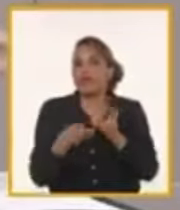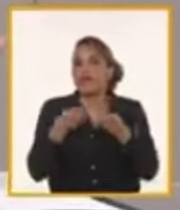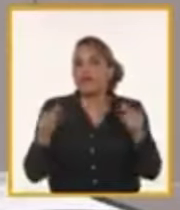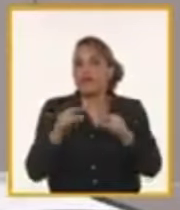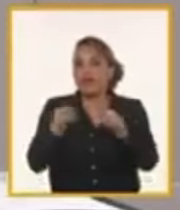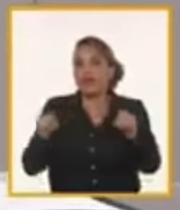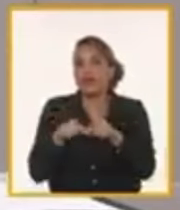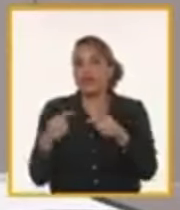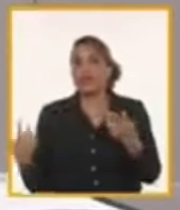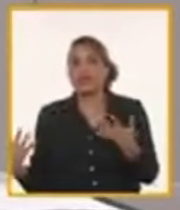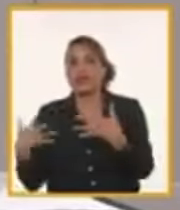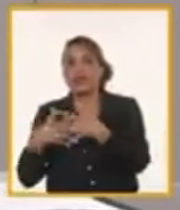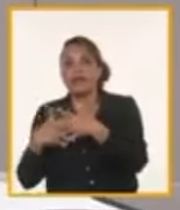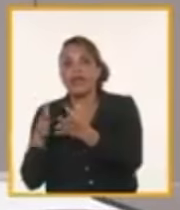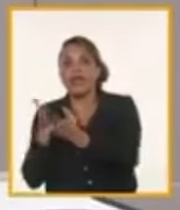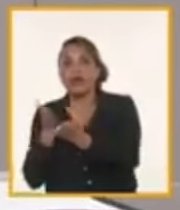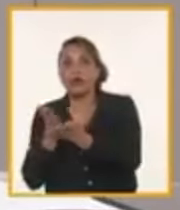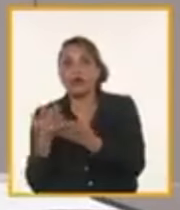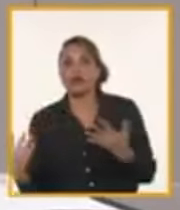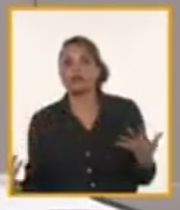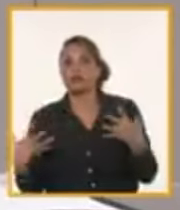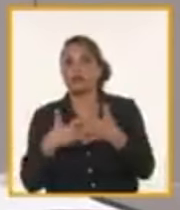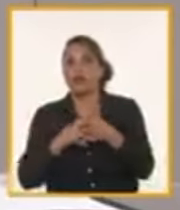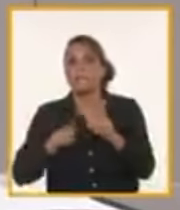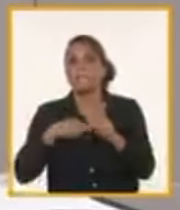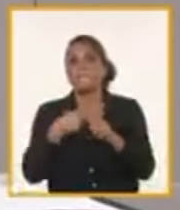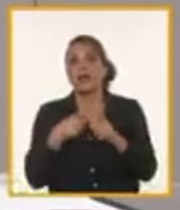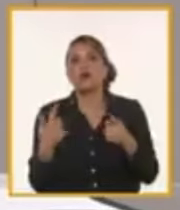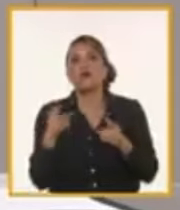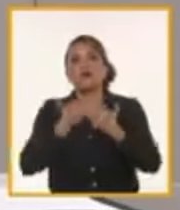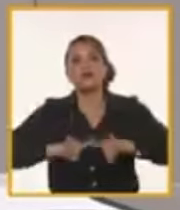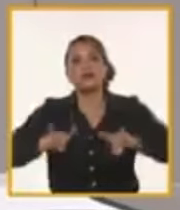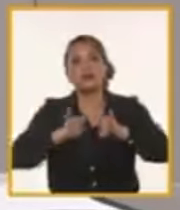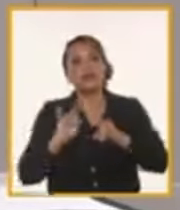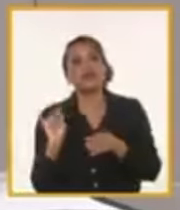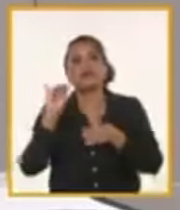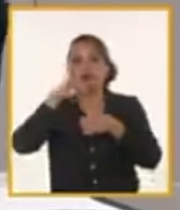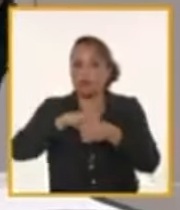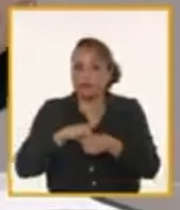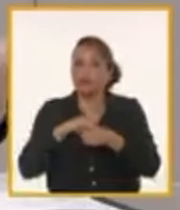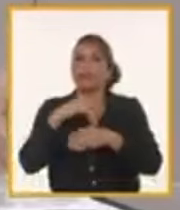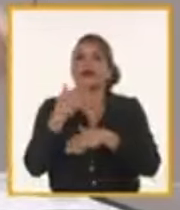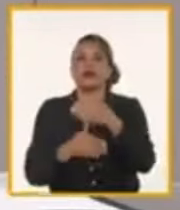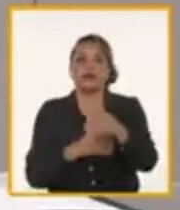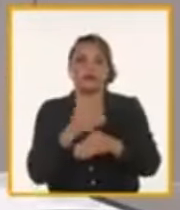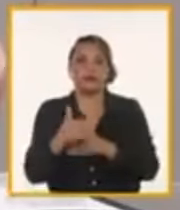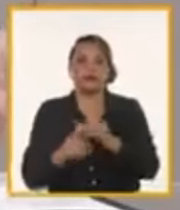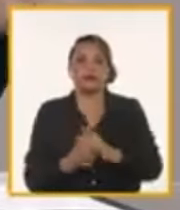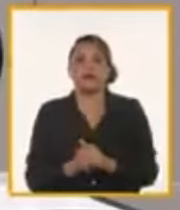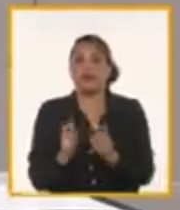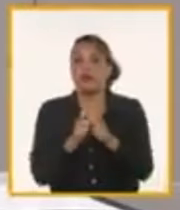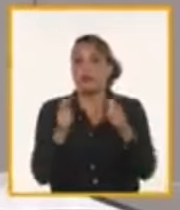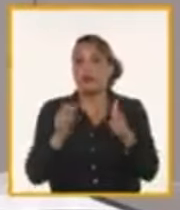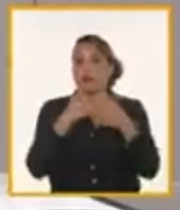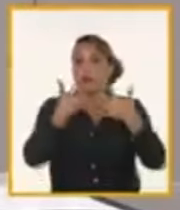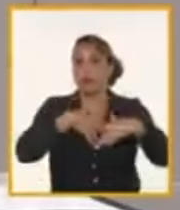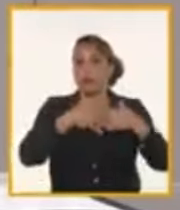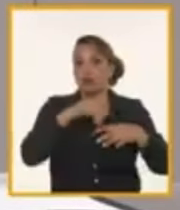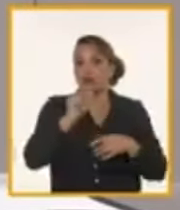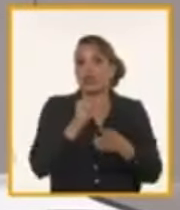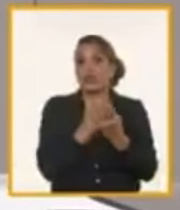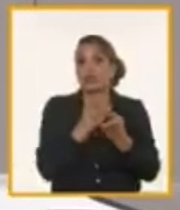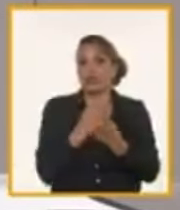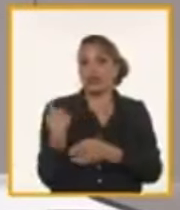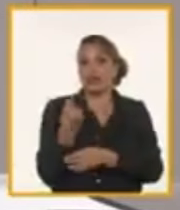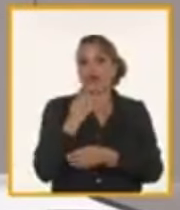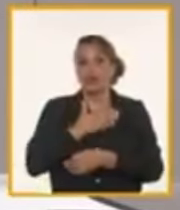con prácticas agroecológicas Y entonces la universidad está insertado por supuesto en este proceso también la mayoría de estos productores son estudiantes nuestros